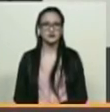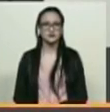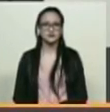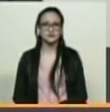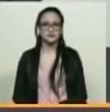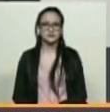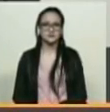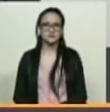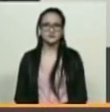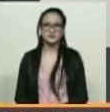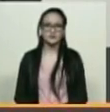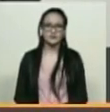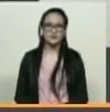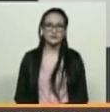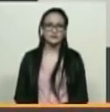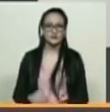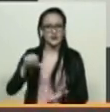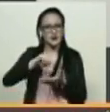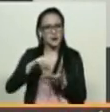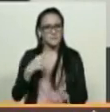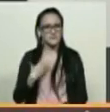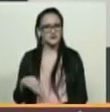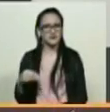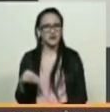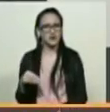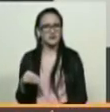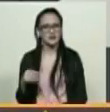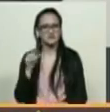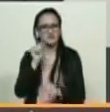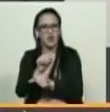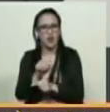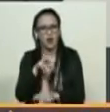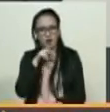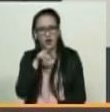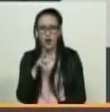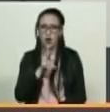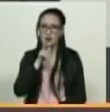en la capital, de donde es presidente, porque le nombran a la mamá.